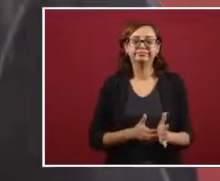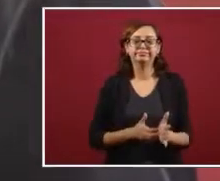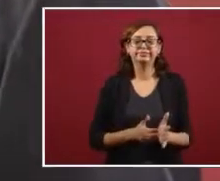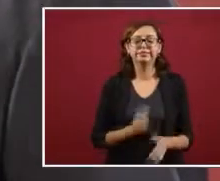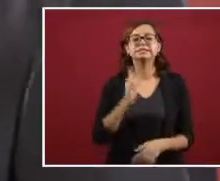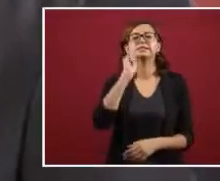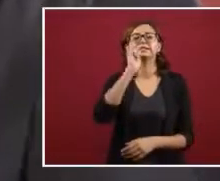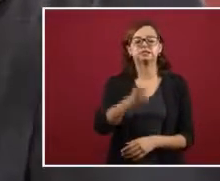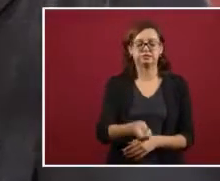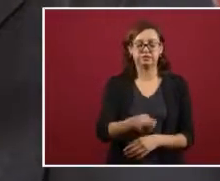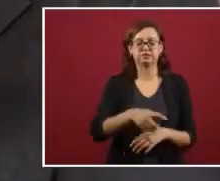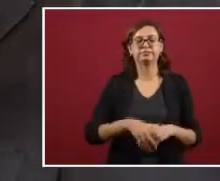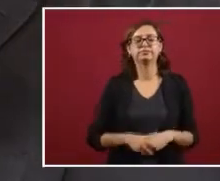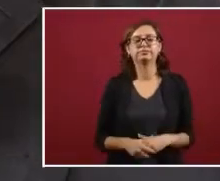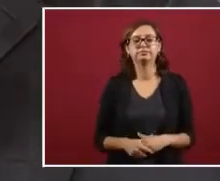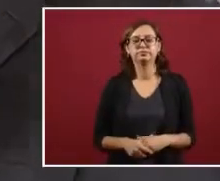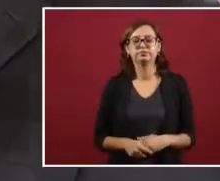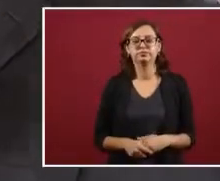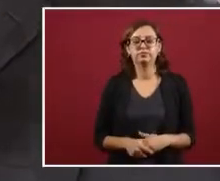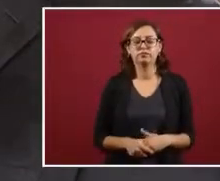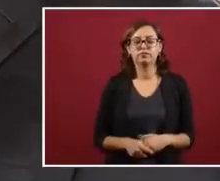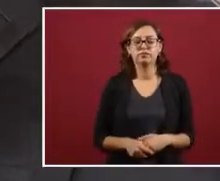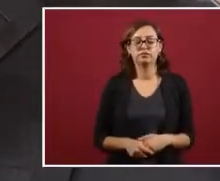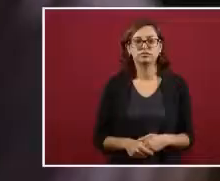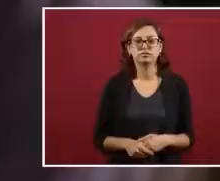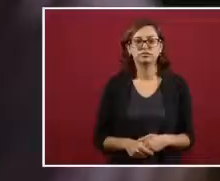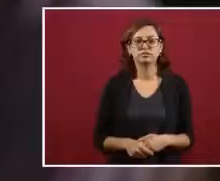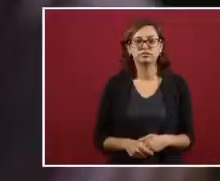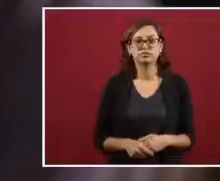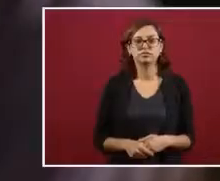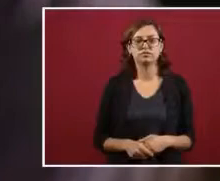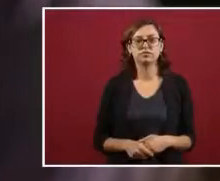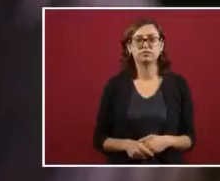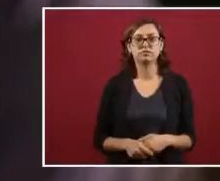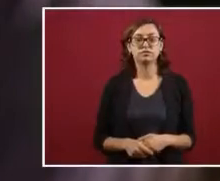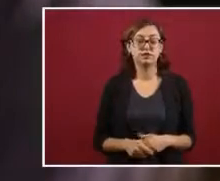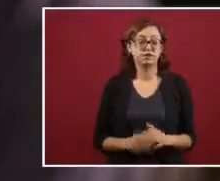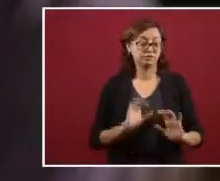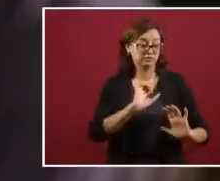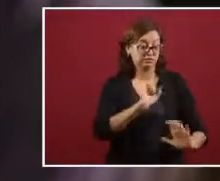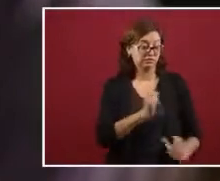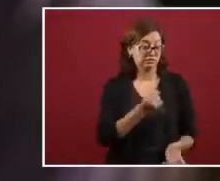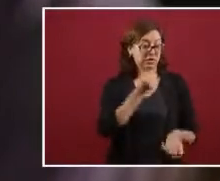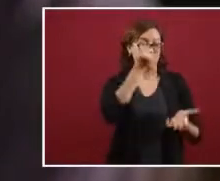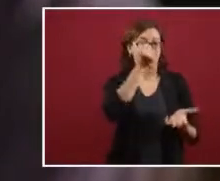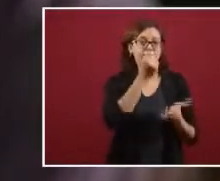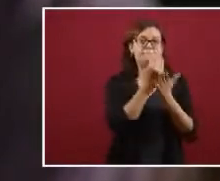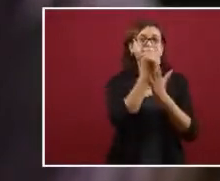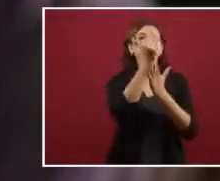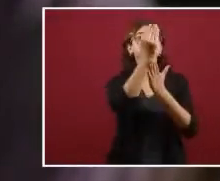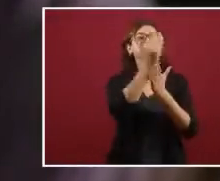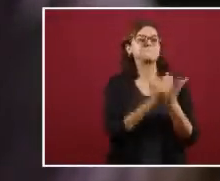Es decir, se ejerce menos presupuesto.